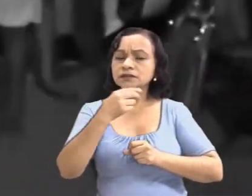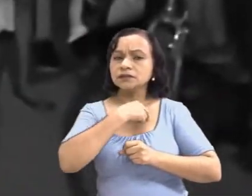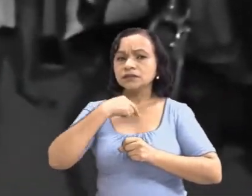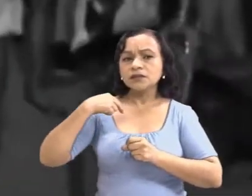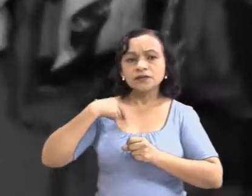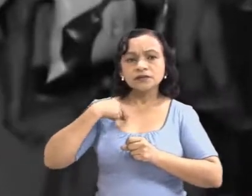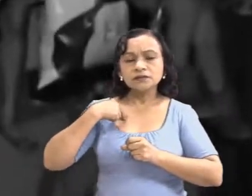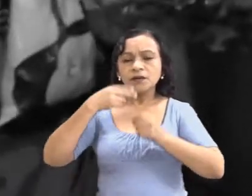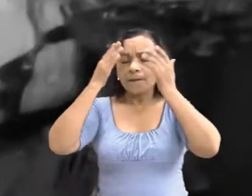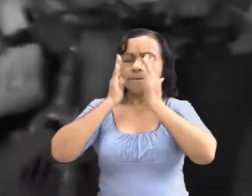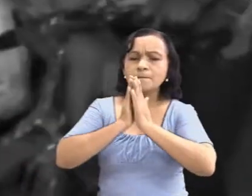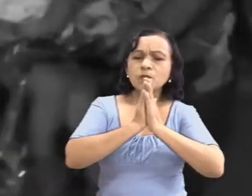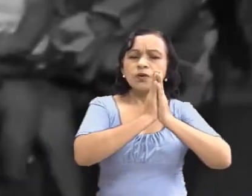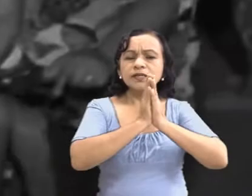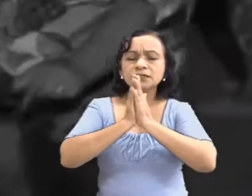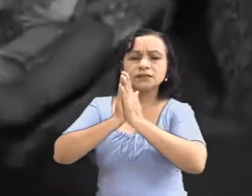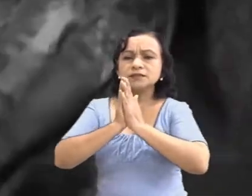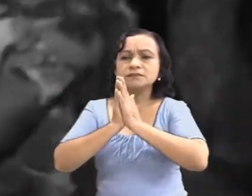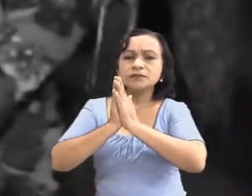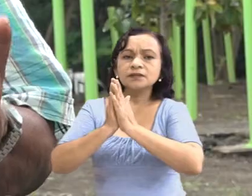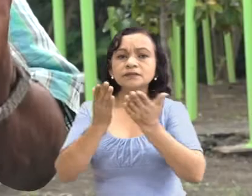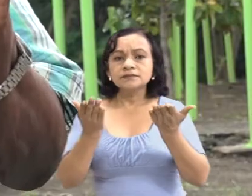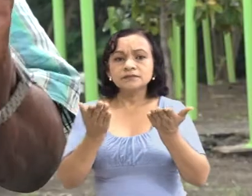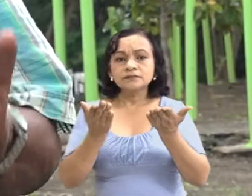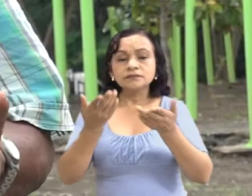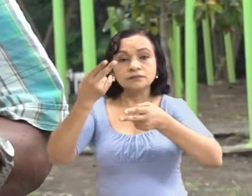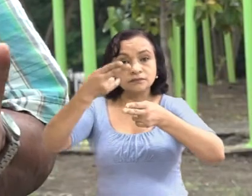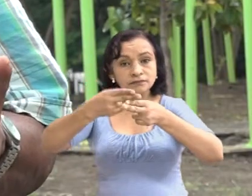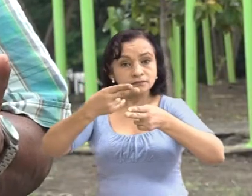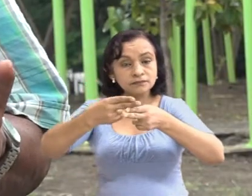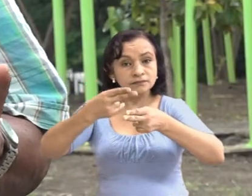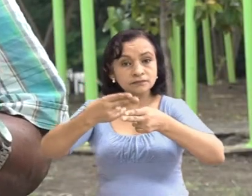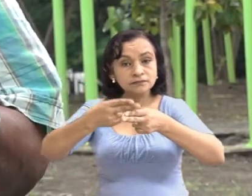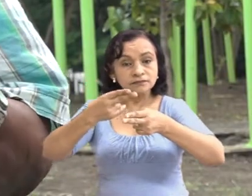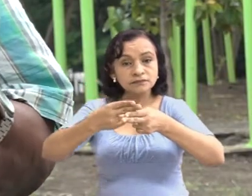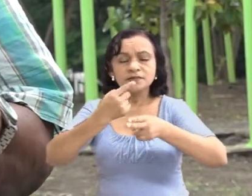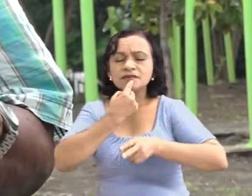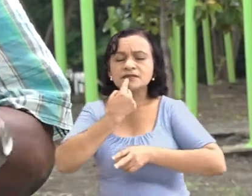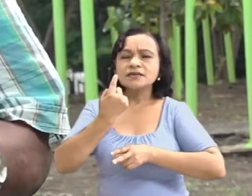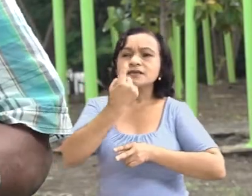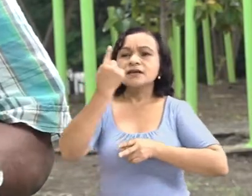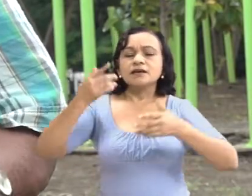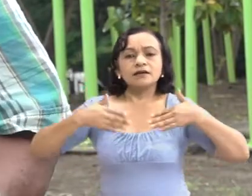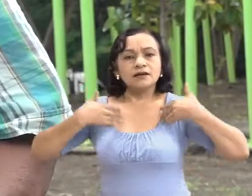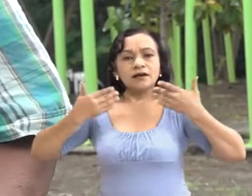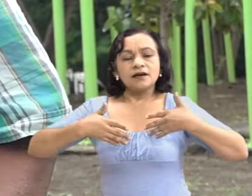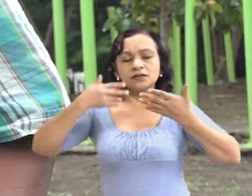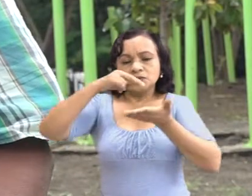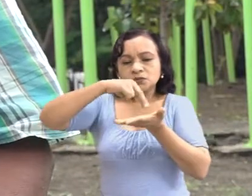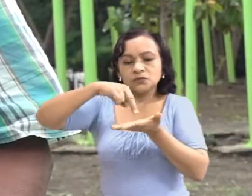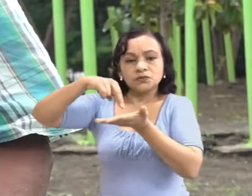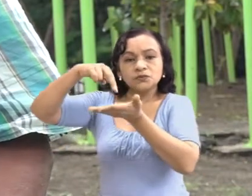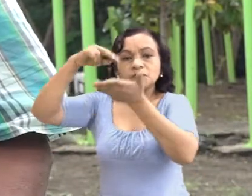iba a celebrar la Purísima Chiquita con el nombre de que quien causa tanta alegría, la Asunción